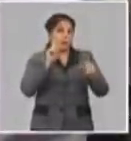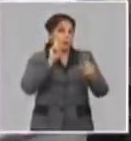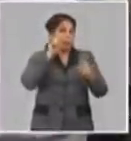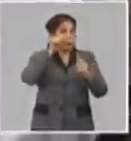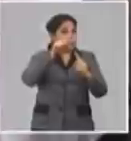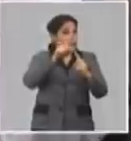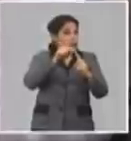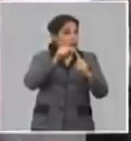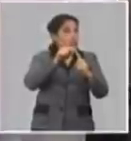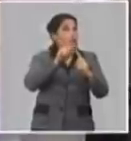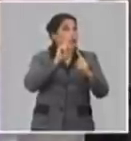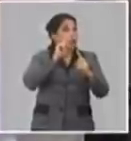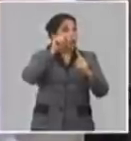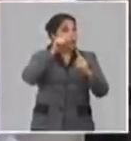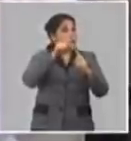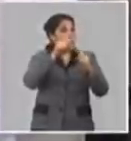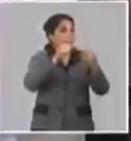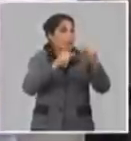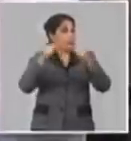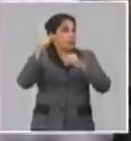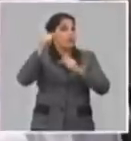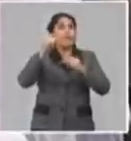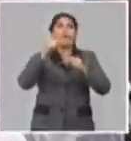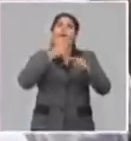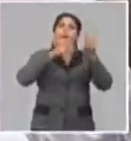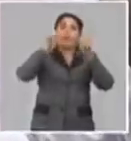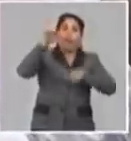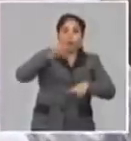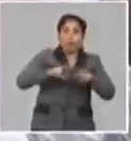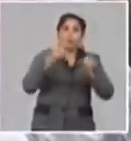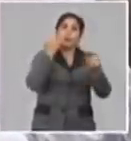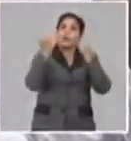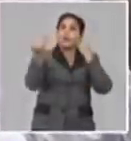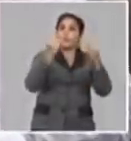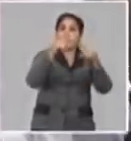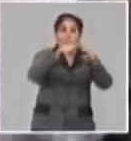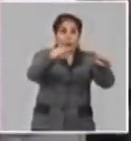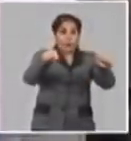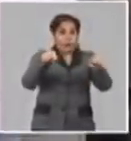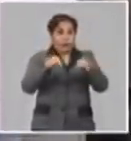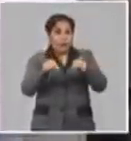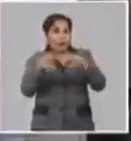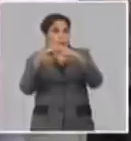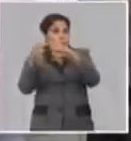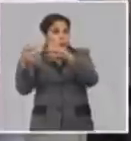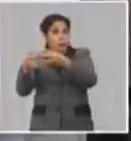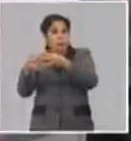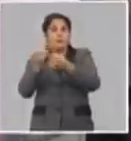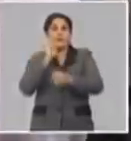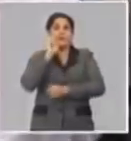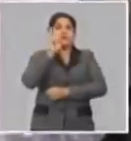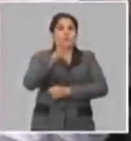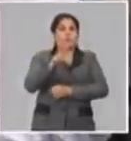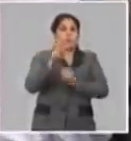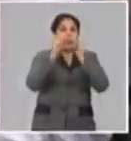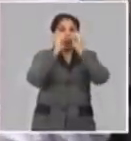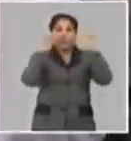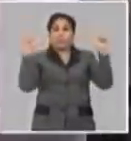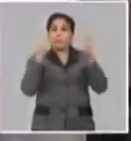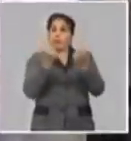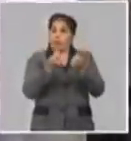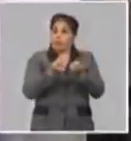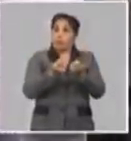estos son principios, repito, la estrategia tiene diagnóstico, tiene identificación de áreas clave, tiene una visión del impacto que está enfrentando la